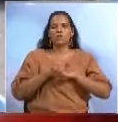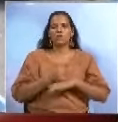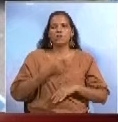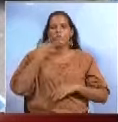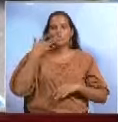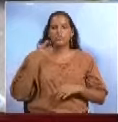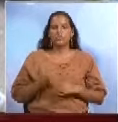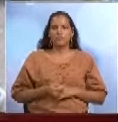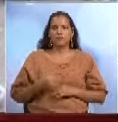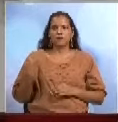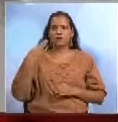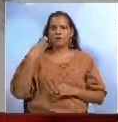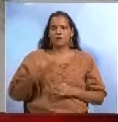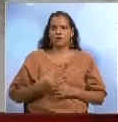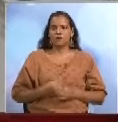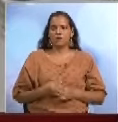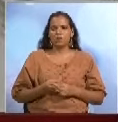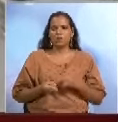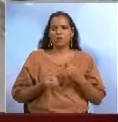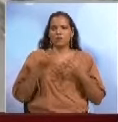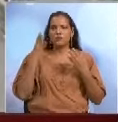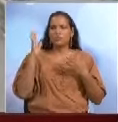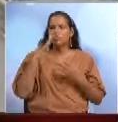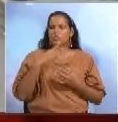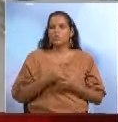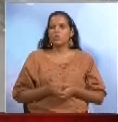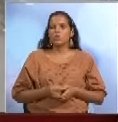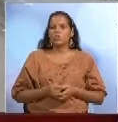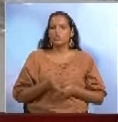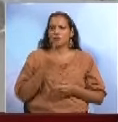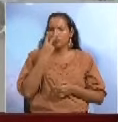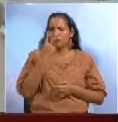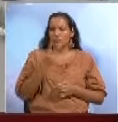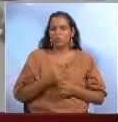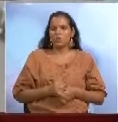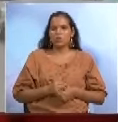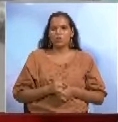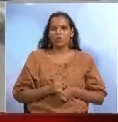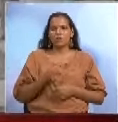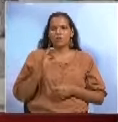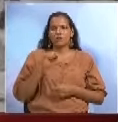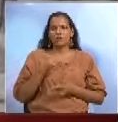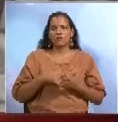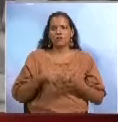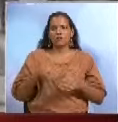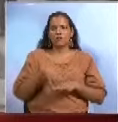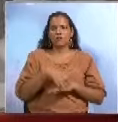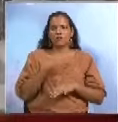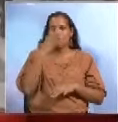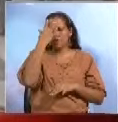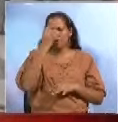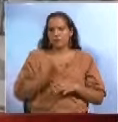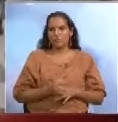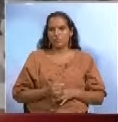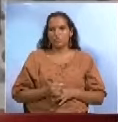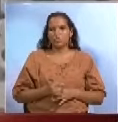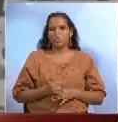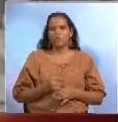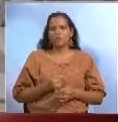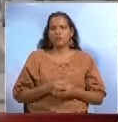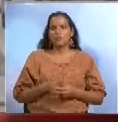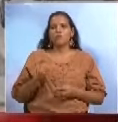mejor cumplimiento aquí en el sector. El humo no se soporta, lo observan y perciben en las esquinas, pero no porque hagan sahumerio para